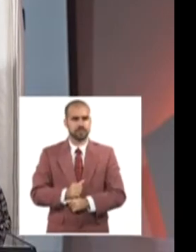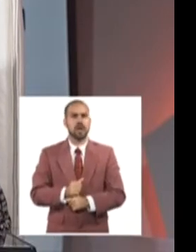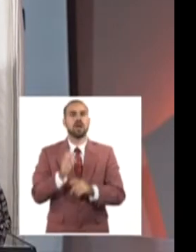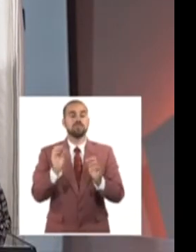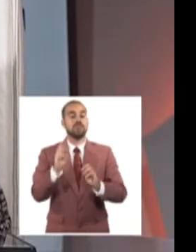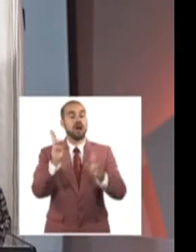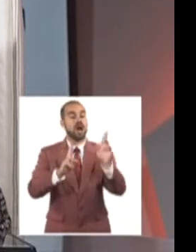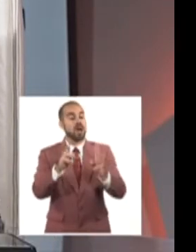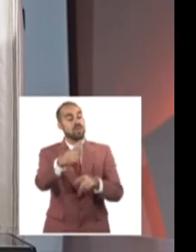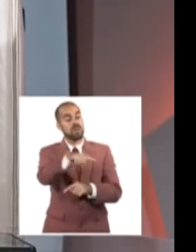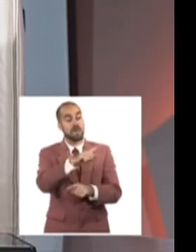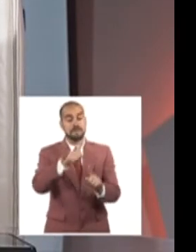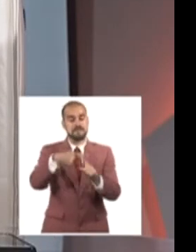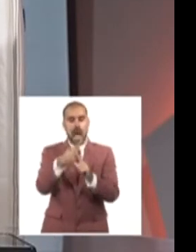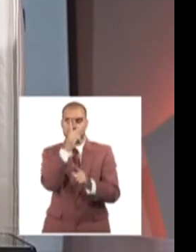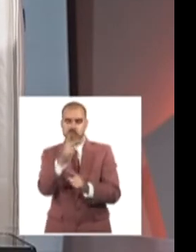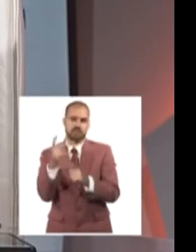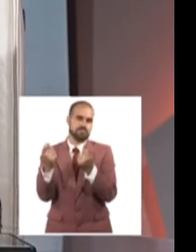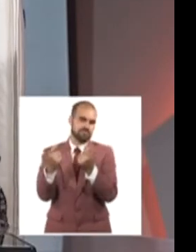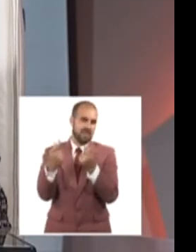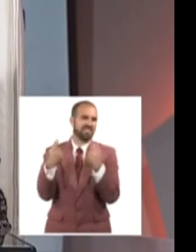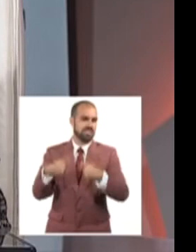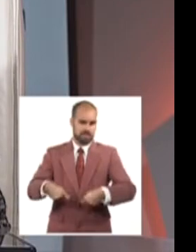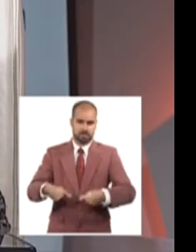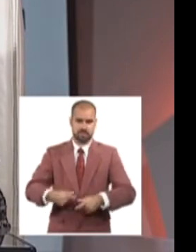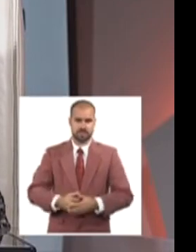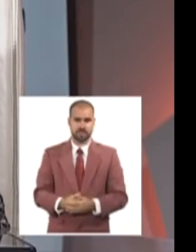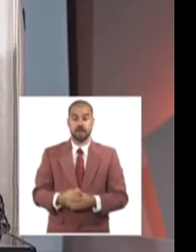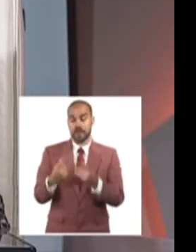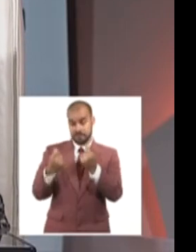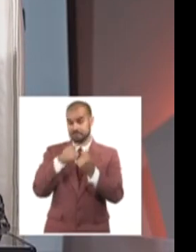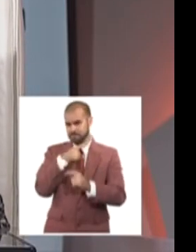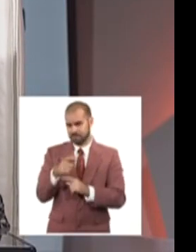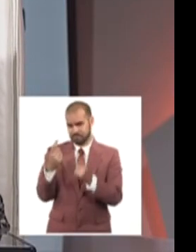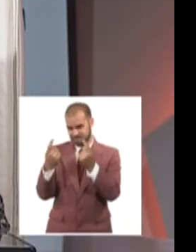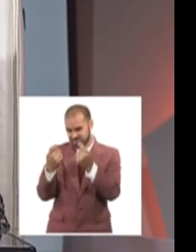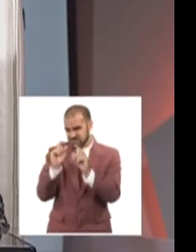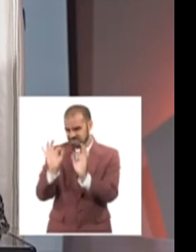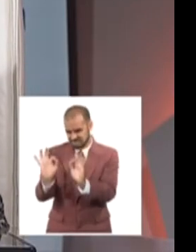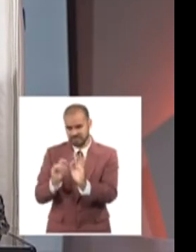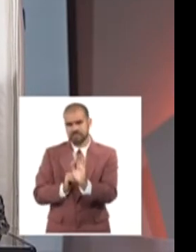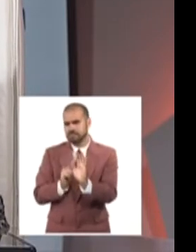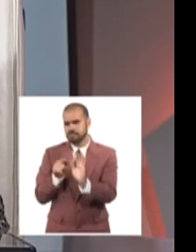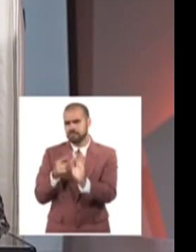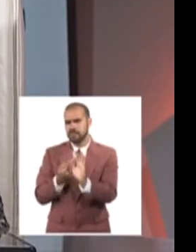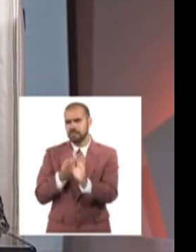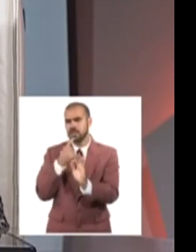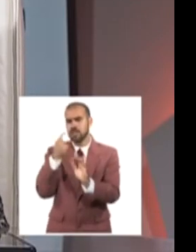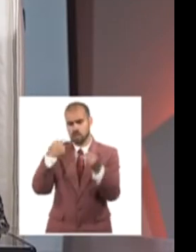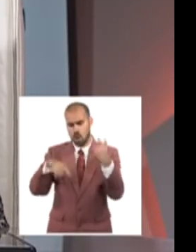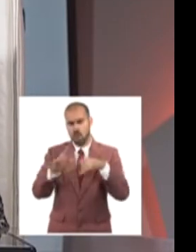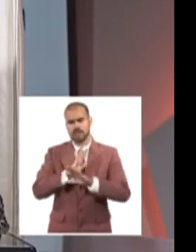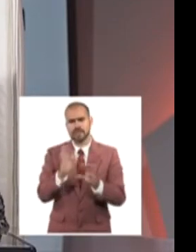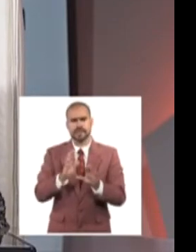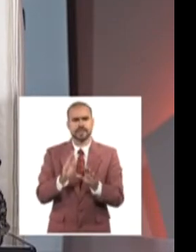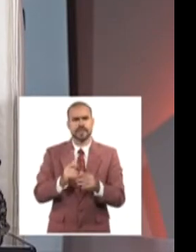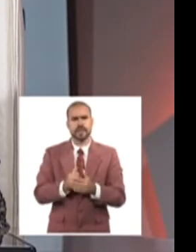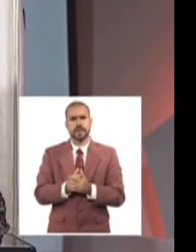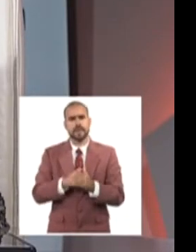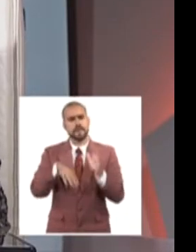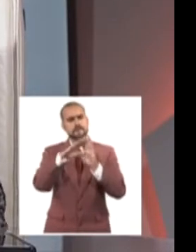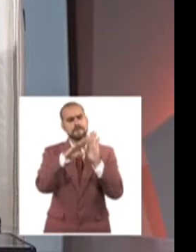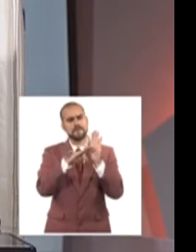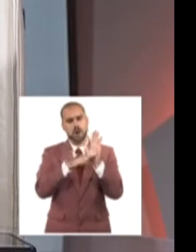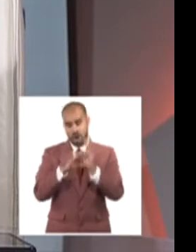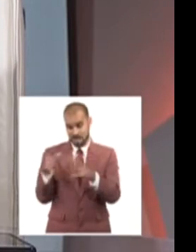la economía en el caso de la economía por ejemplo hoy se abre hoy se dio a conocer un borrador del programa del pp